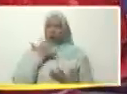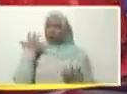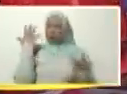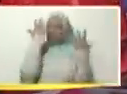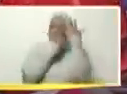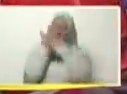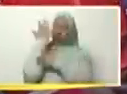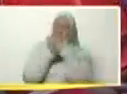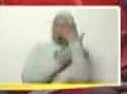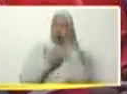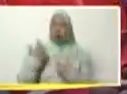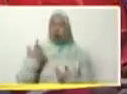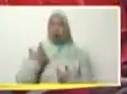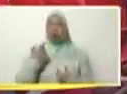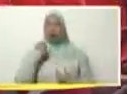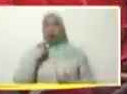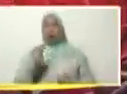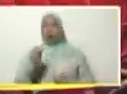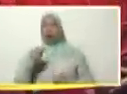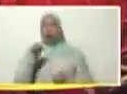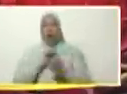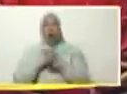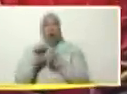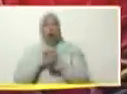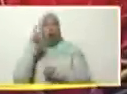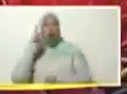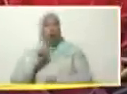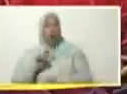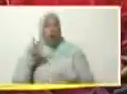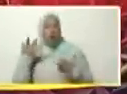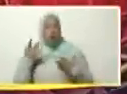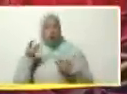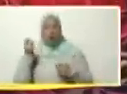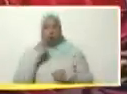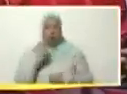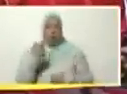¿cómo es que llaman? De jabón. No voy a decir la marca, ¿vale?